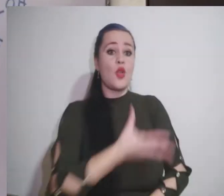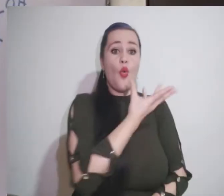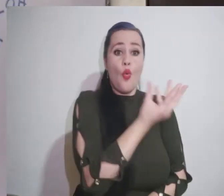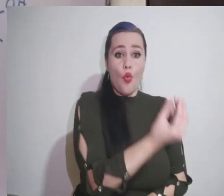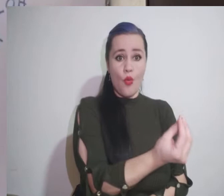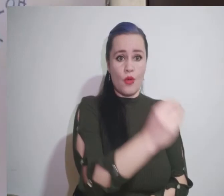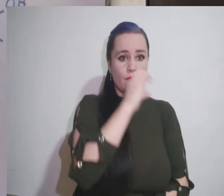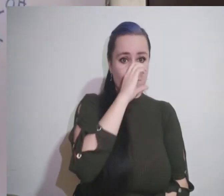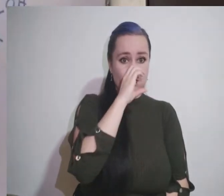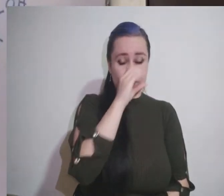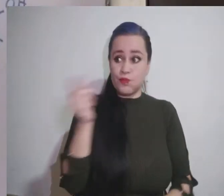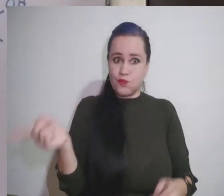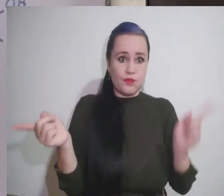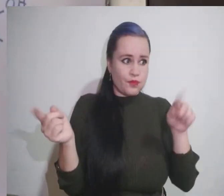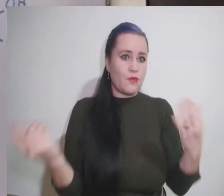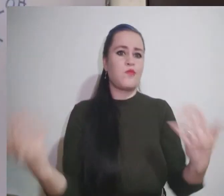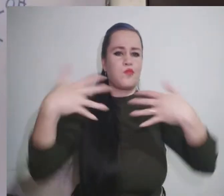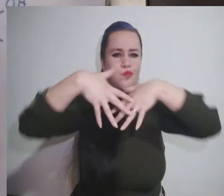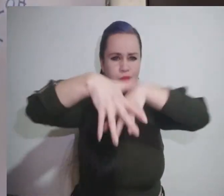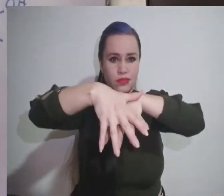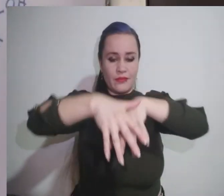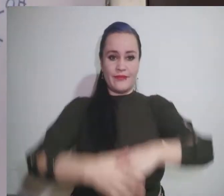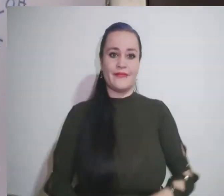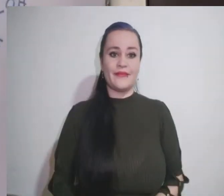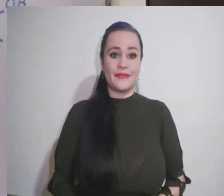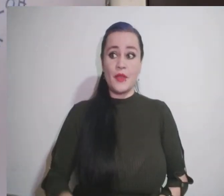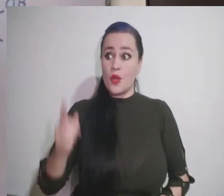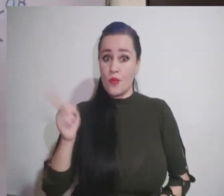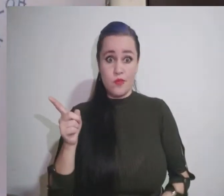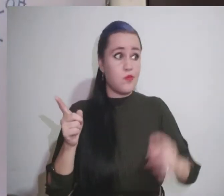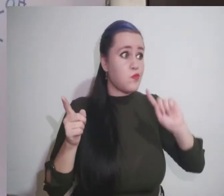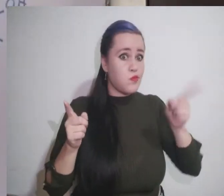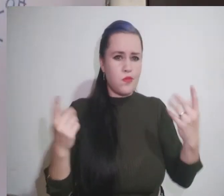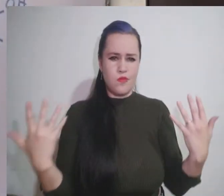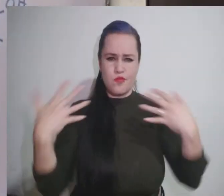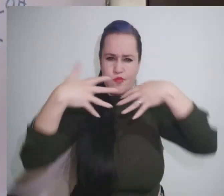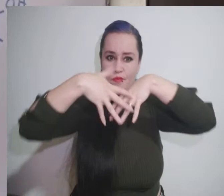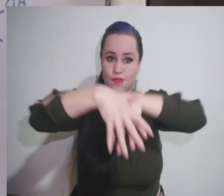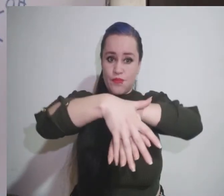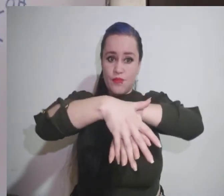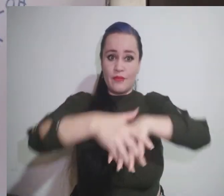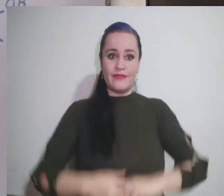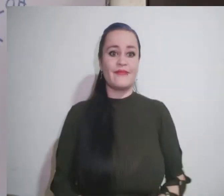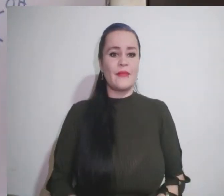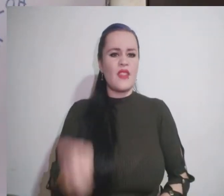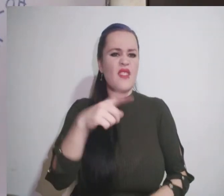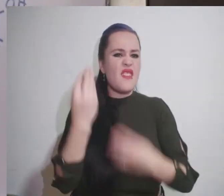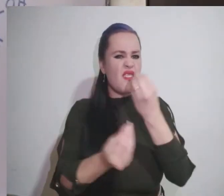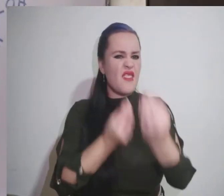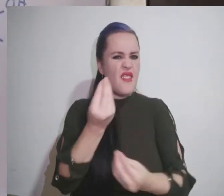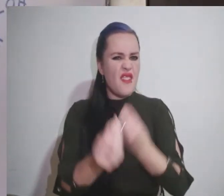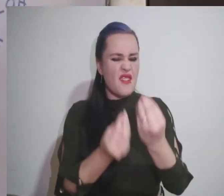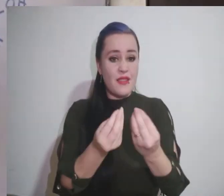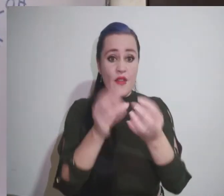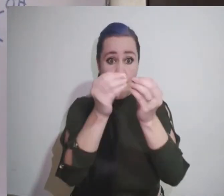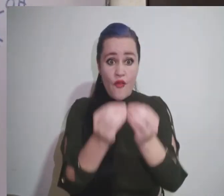grupo carboxilo de otro aminoácido. Entonces estos dos aminoácidos se van a unir y aquí es donde se van